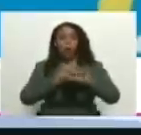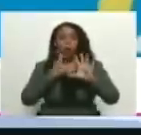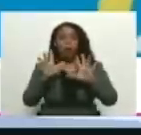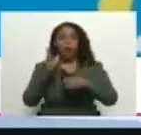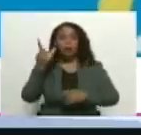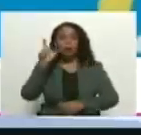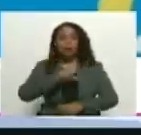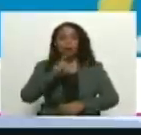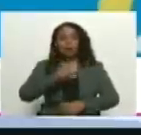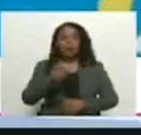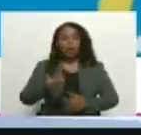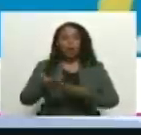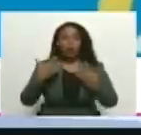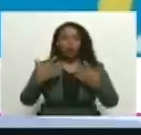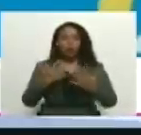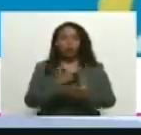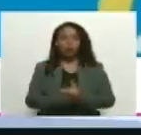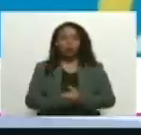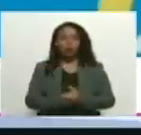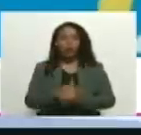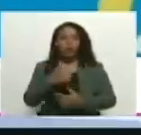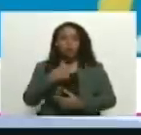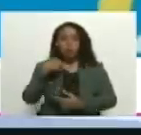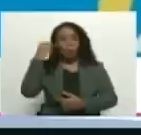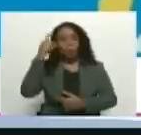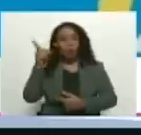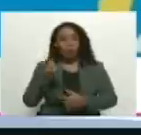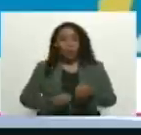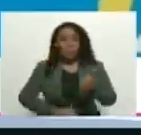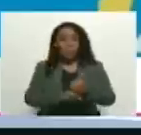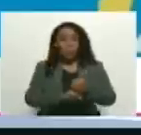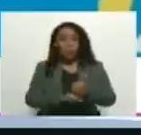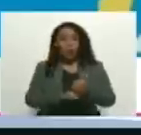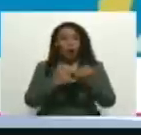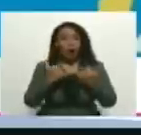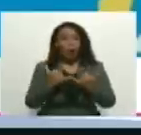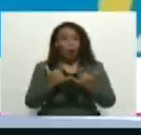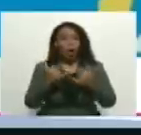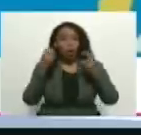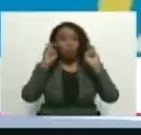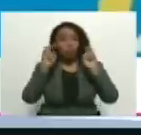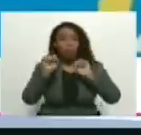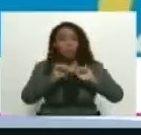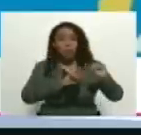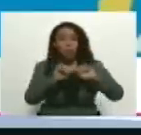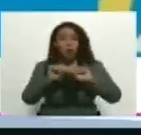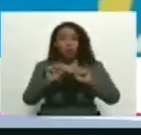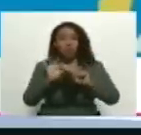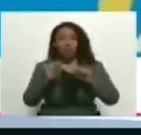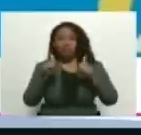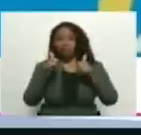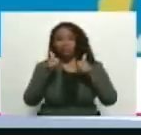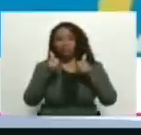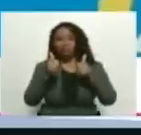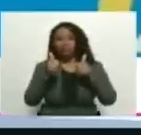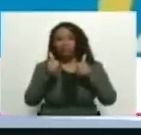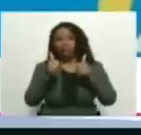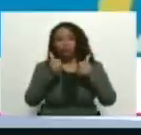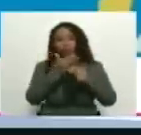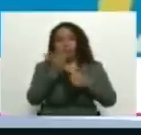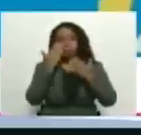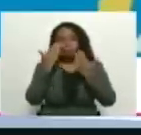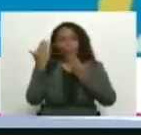necesitaba. Y creo que ese reimpulso está agarrando un dinamismo espectacular. Fíjense